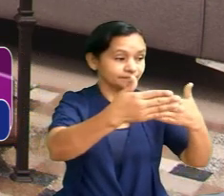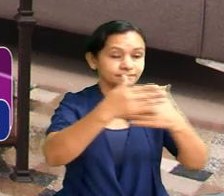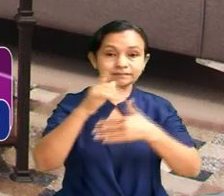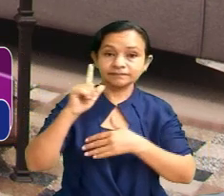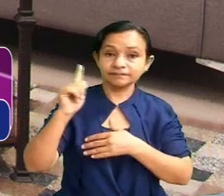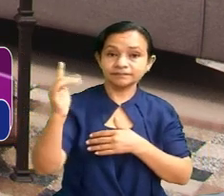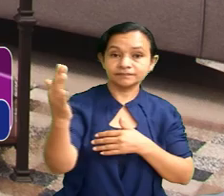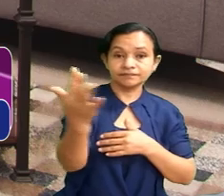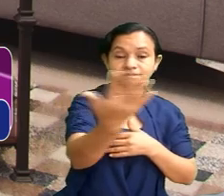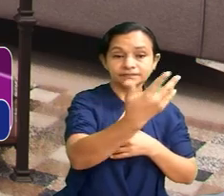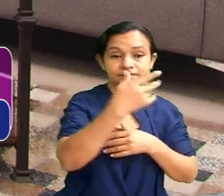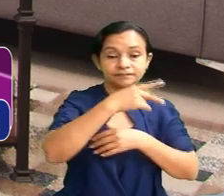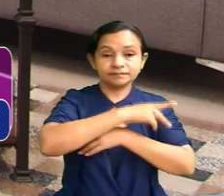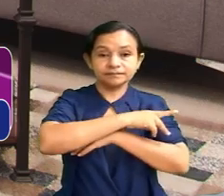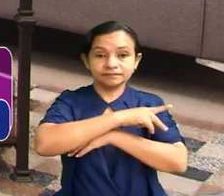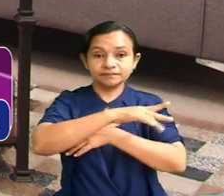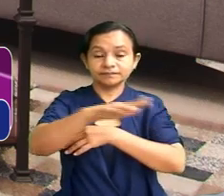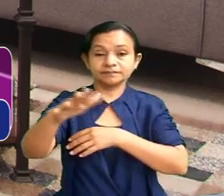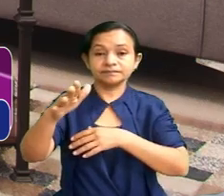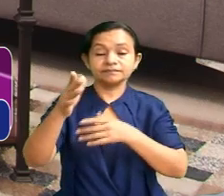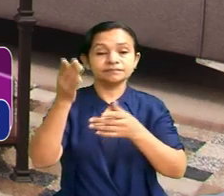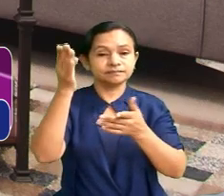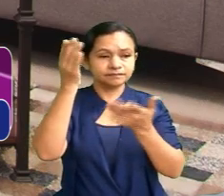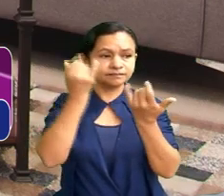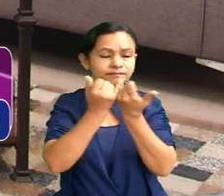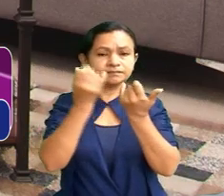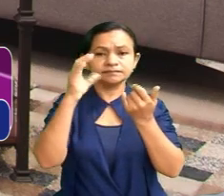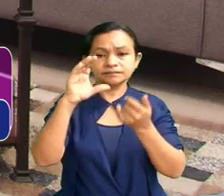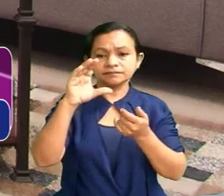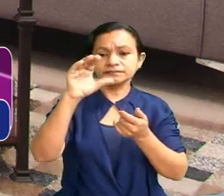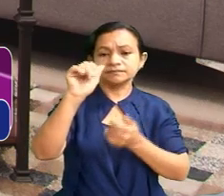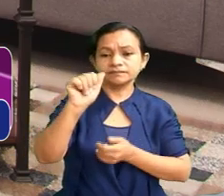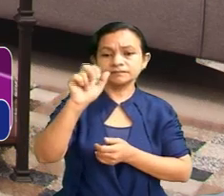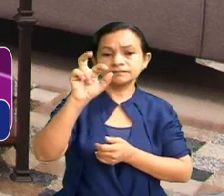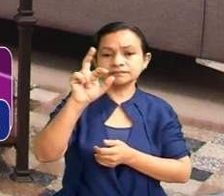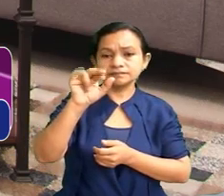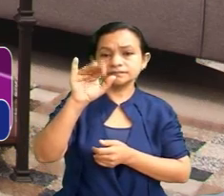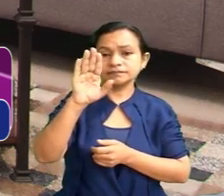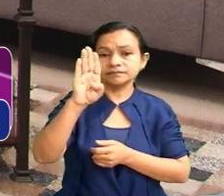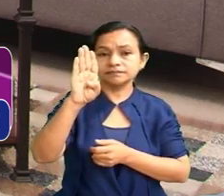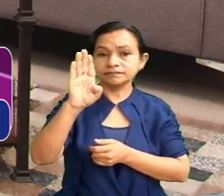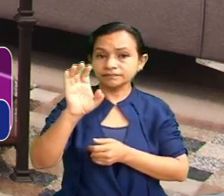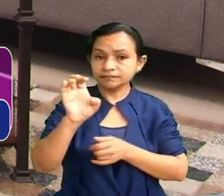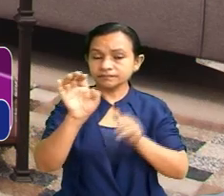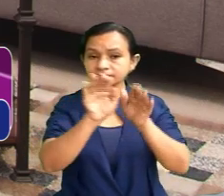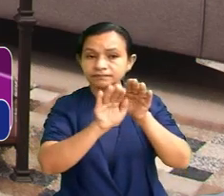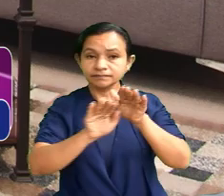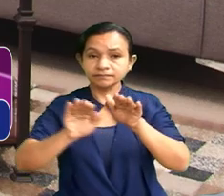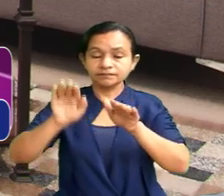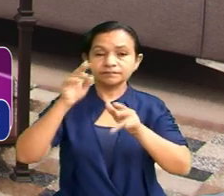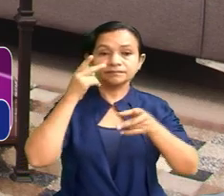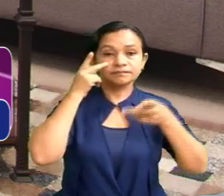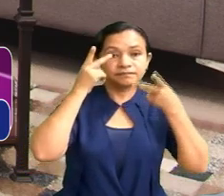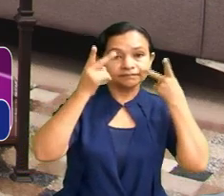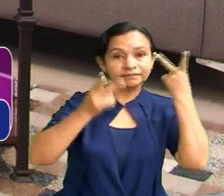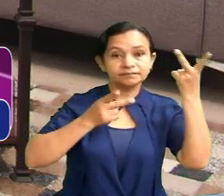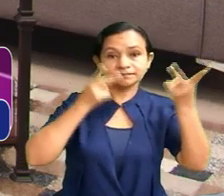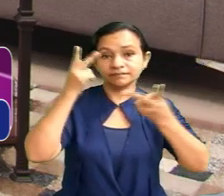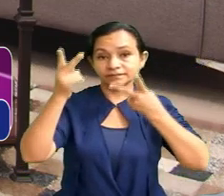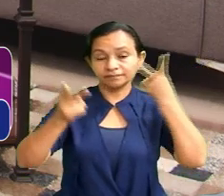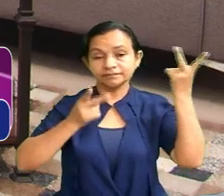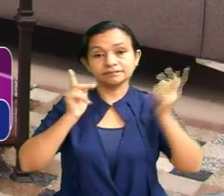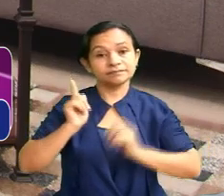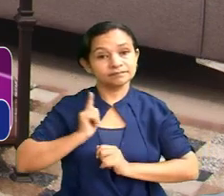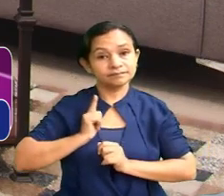pacífico pero también los de la costa atlántica que reciben mayor cantidad de visitas en esa temporada y por lo tanto